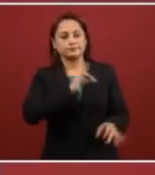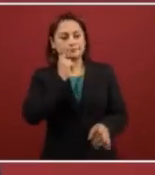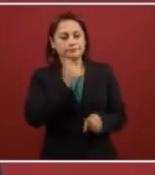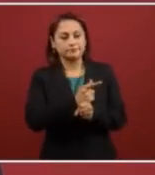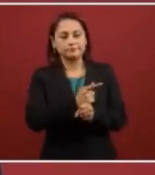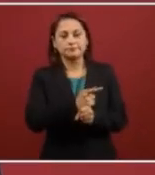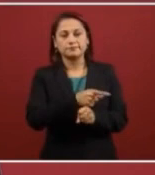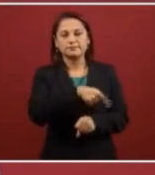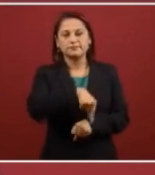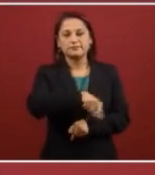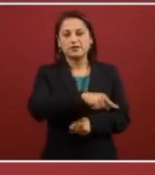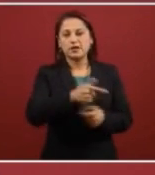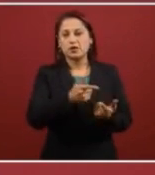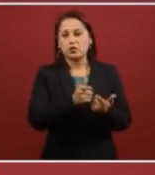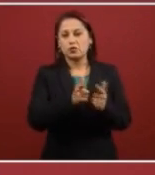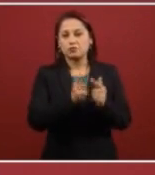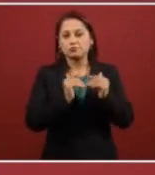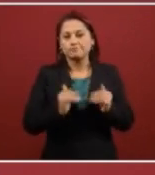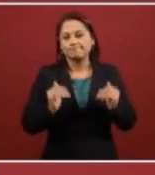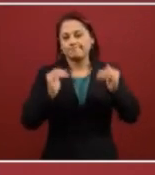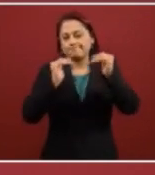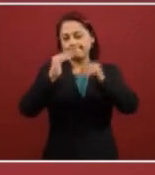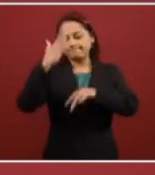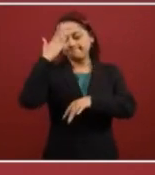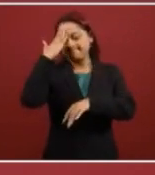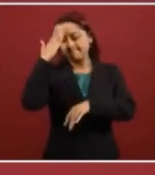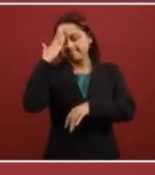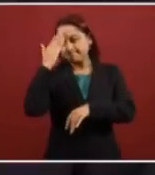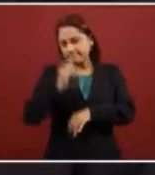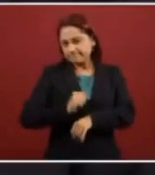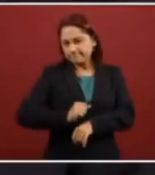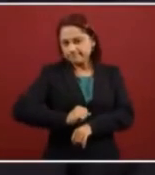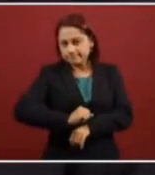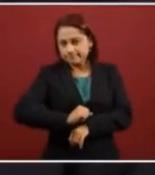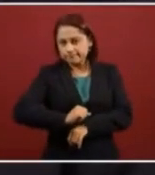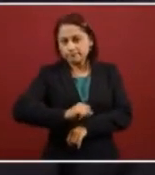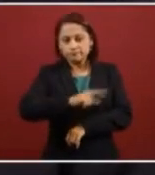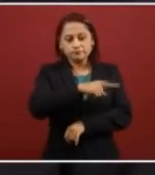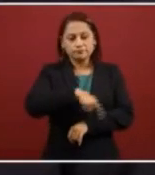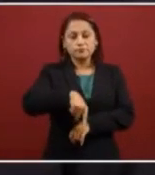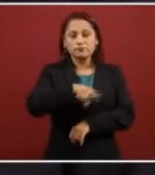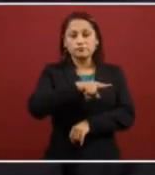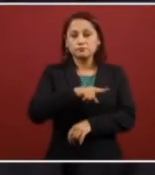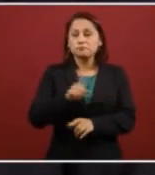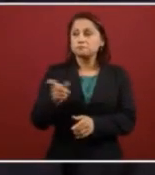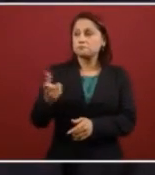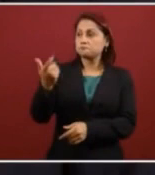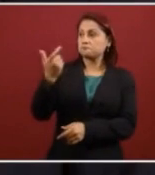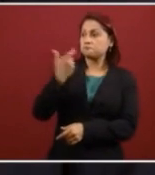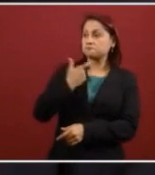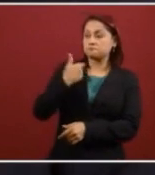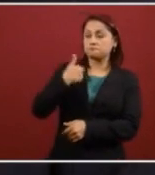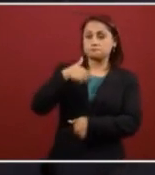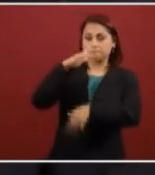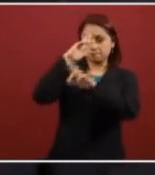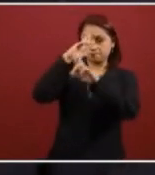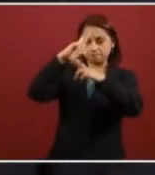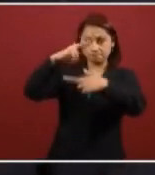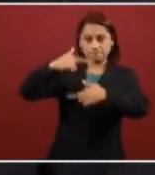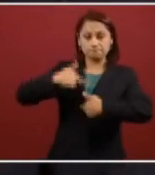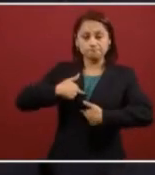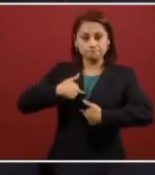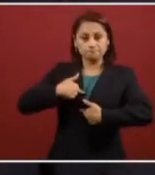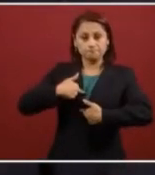corruption the influentialism de los que no perdían ni siquiera su those didn't even lose their eso,